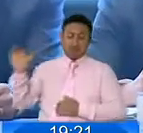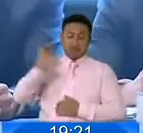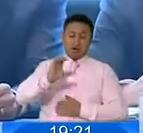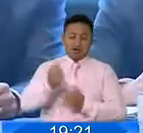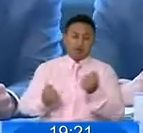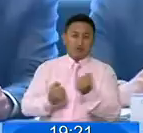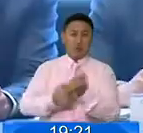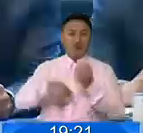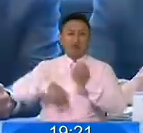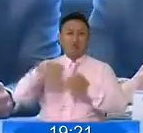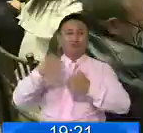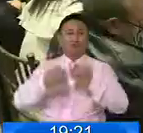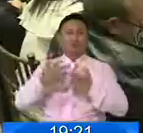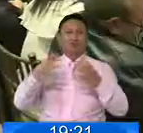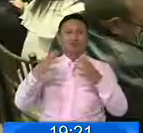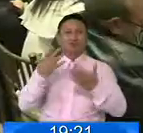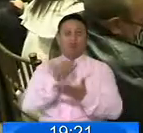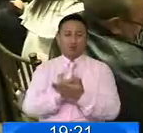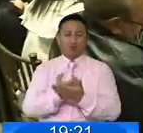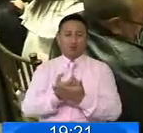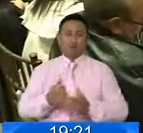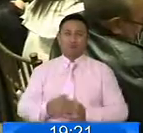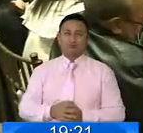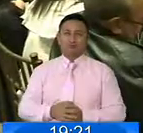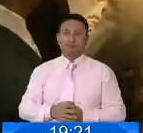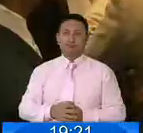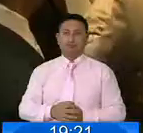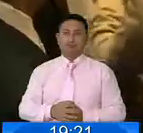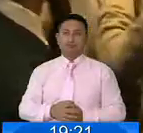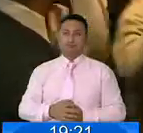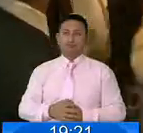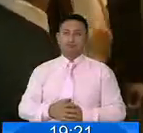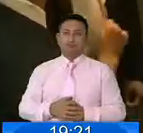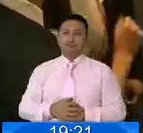contra la crisis económica que se registra en este momento. Informó Javier Gallo.